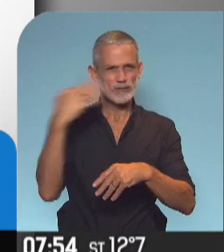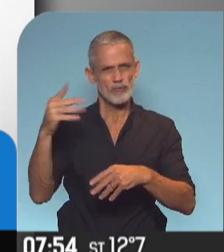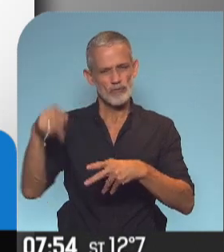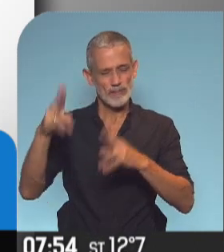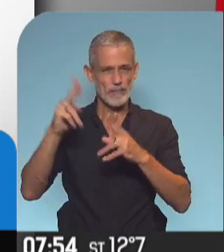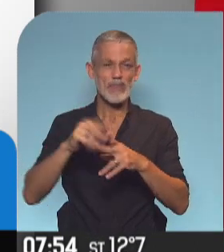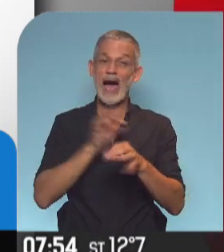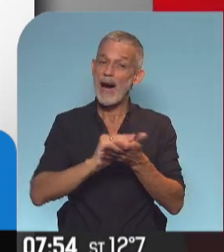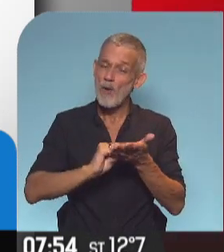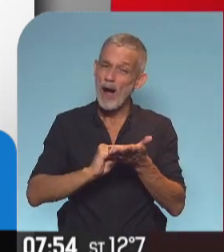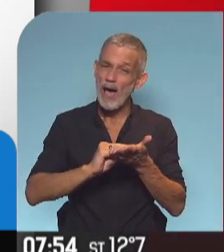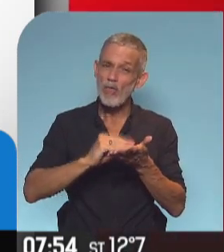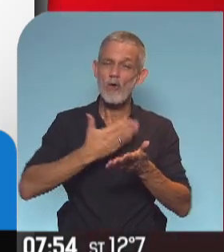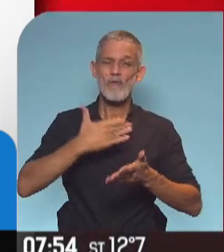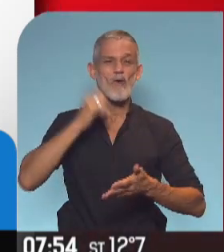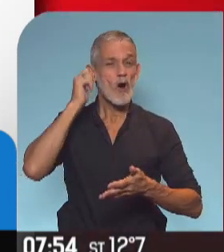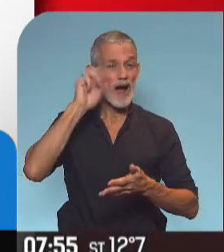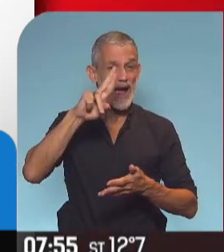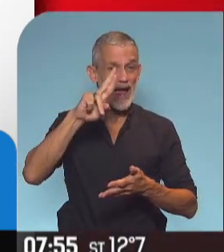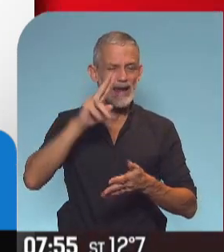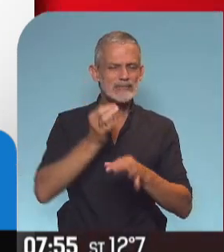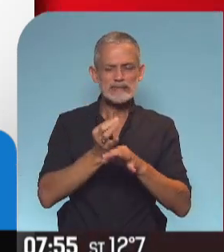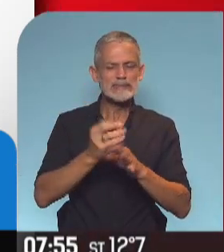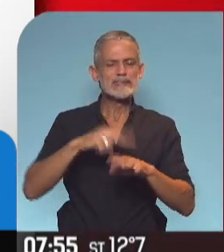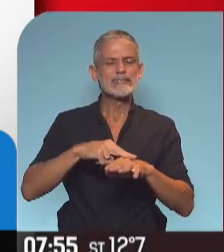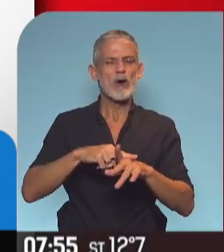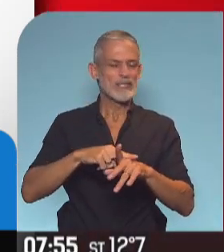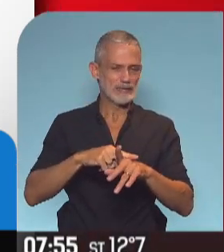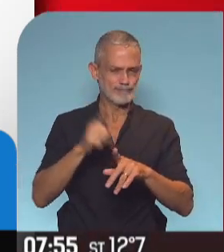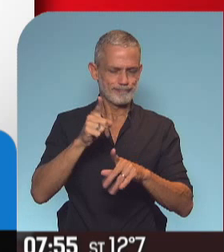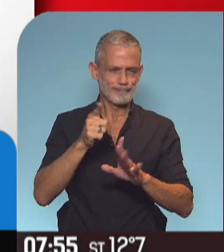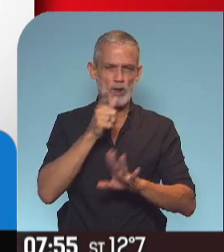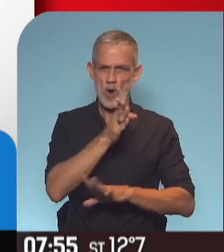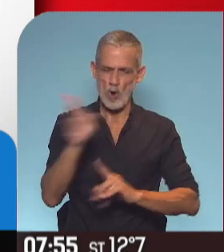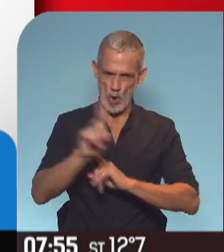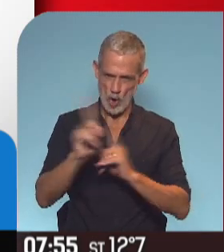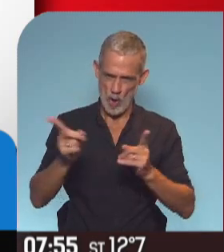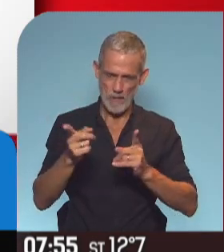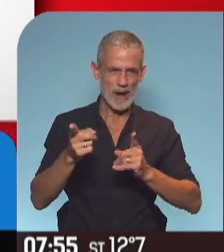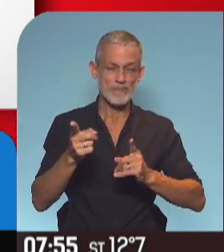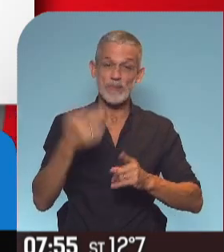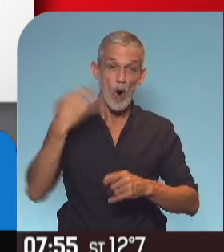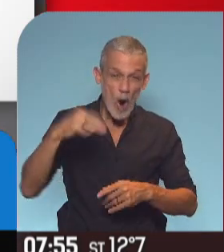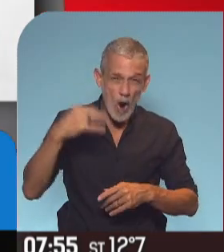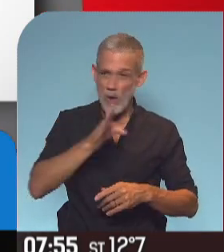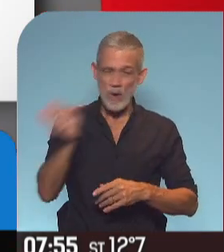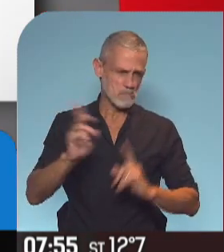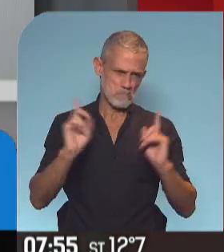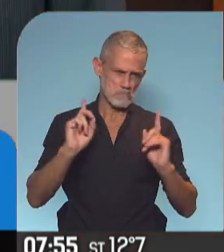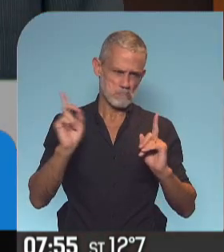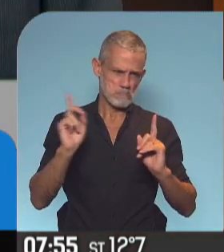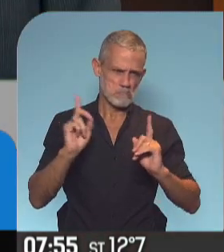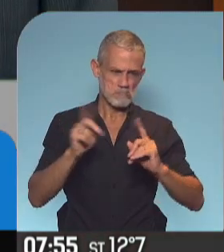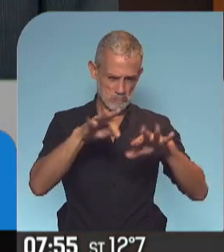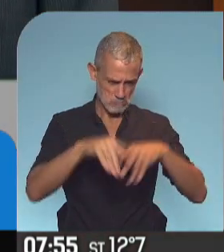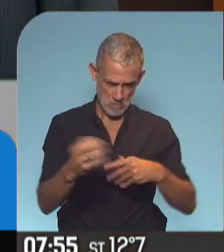de su abogado claudio fue hogar todo parece indicar que la lesión no va a ir no está obligado a hacerlo y esto no le